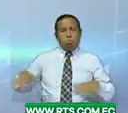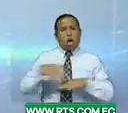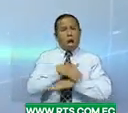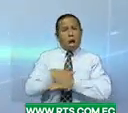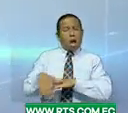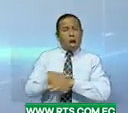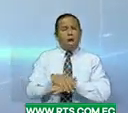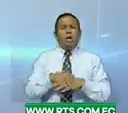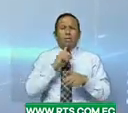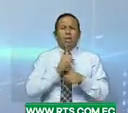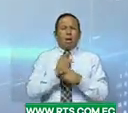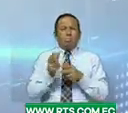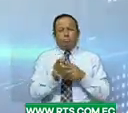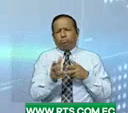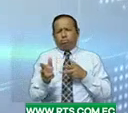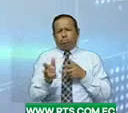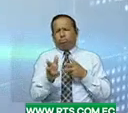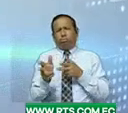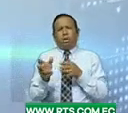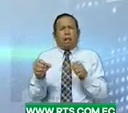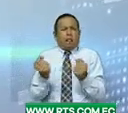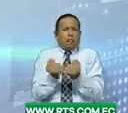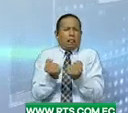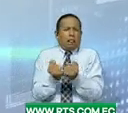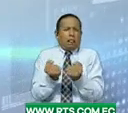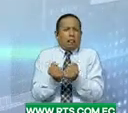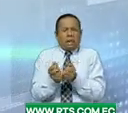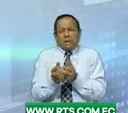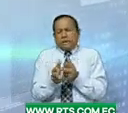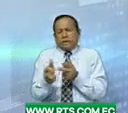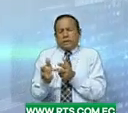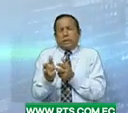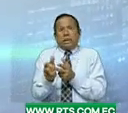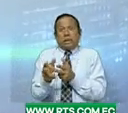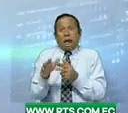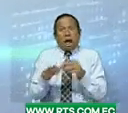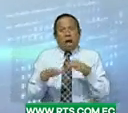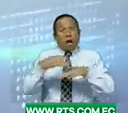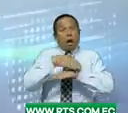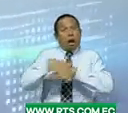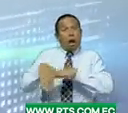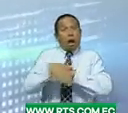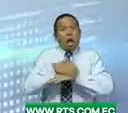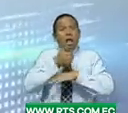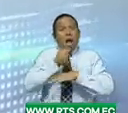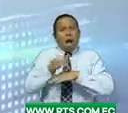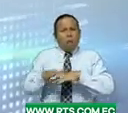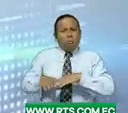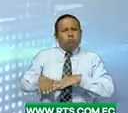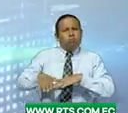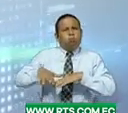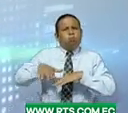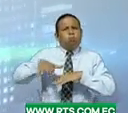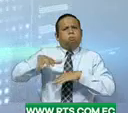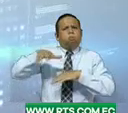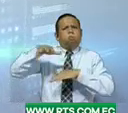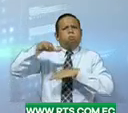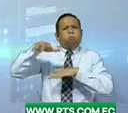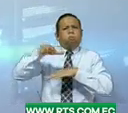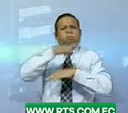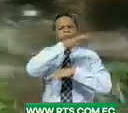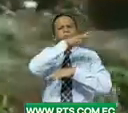había complicado, había calles que eran imposibles de transitar, imposible